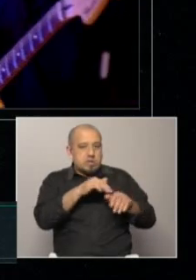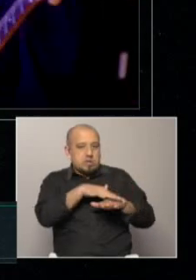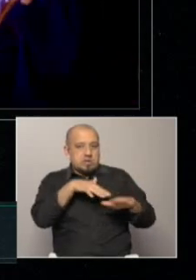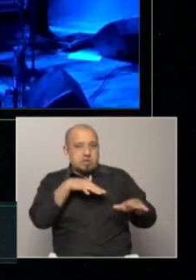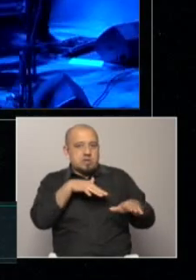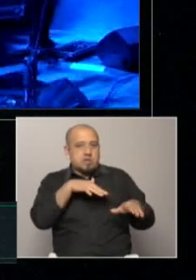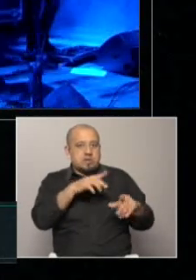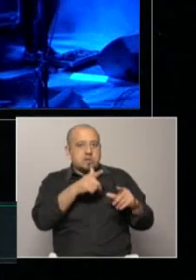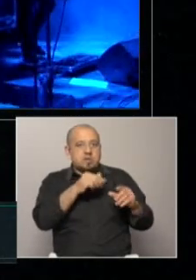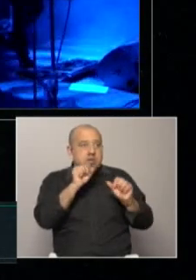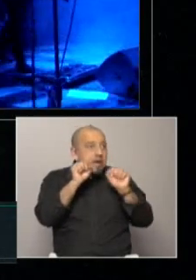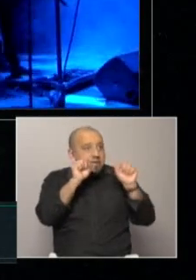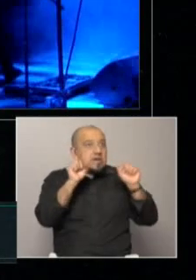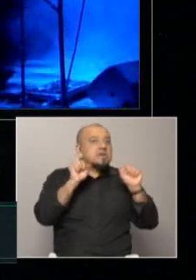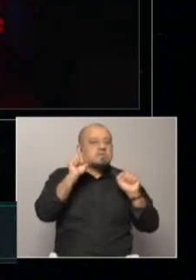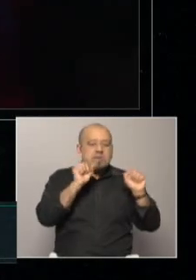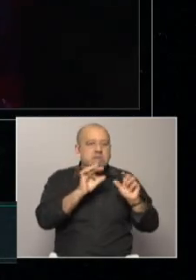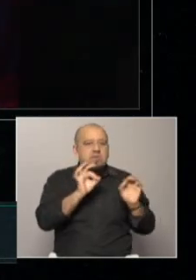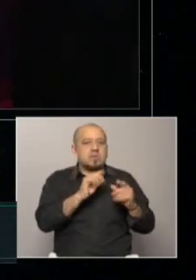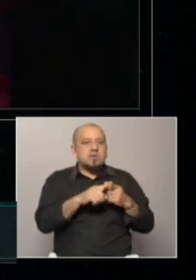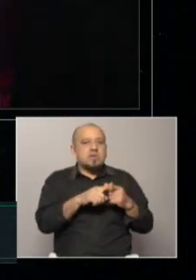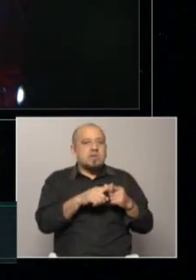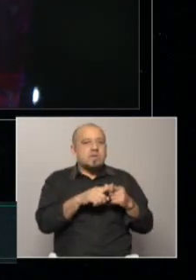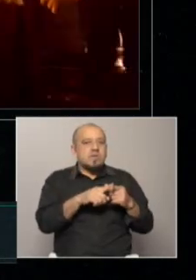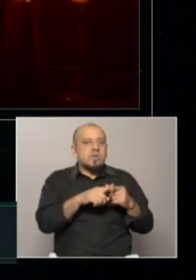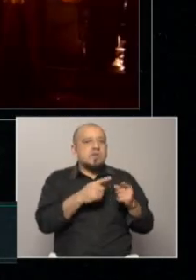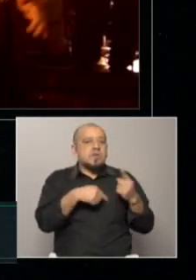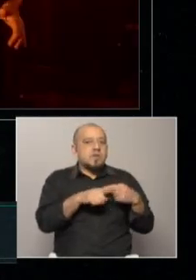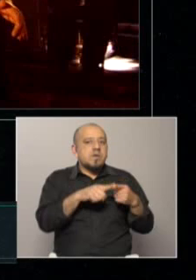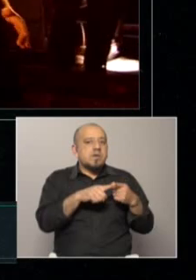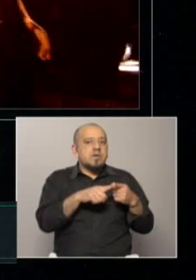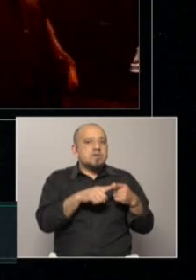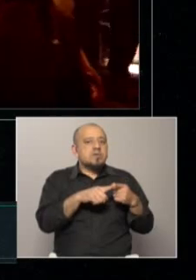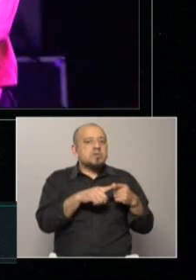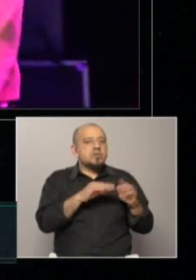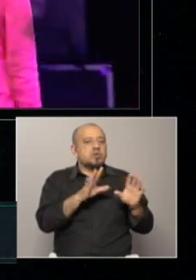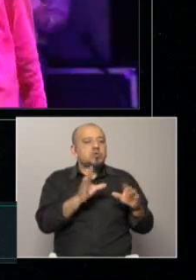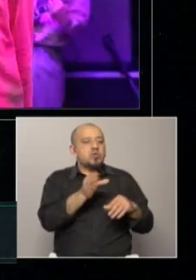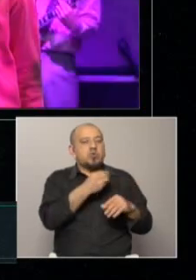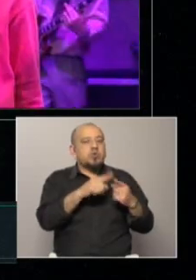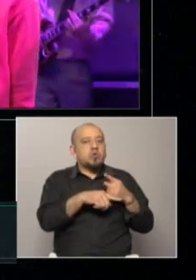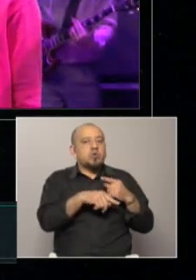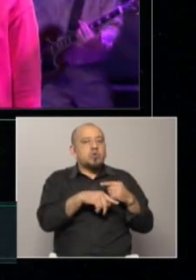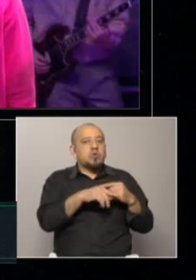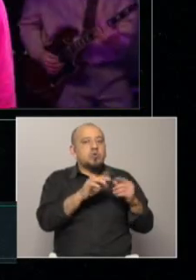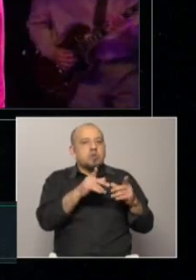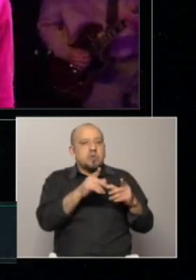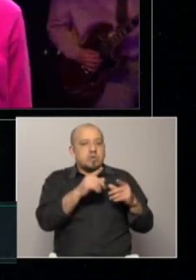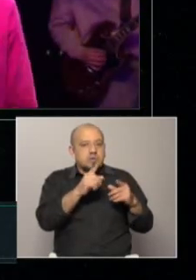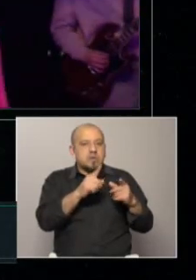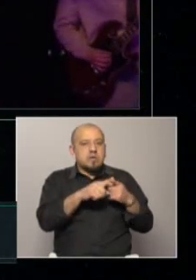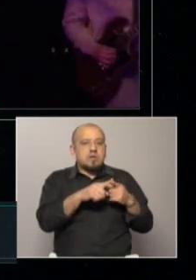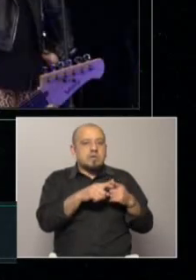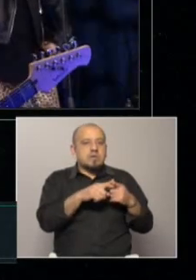hubiesen cabezas, ¿no? O sea, que nadie se arrimara a mirar. O sea, que básicamente como que contemplamos todos los shows casi que fisgoneando, ¿no? Bueno,